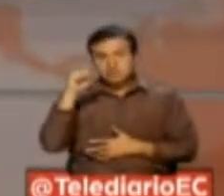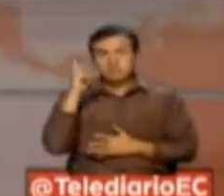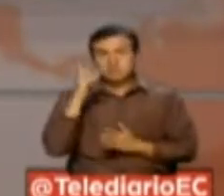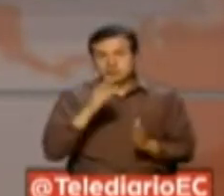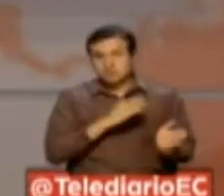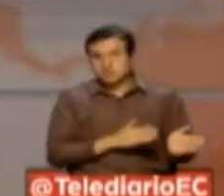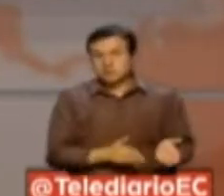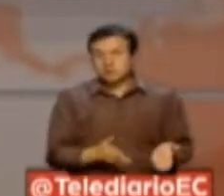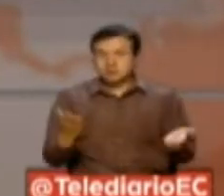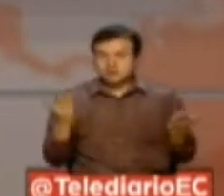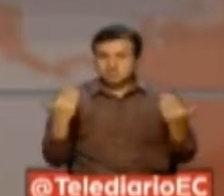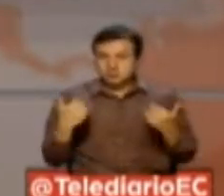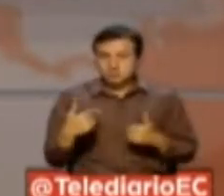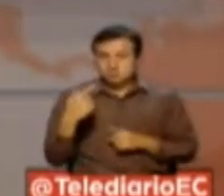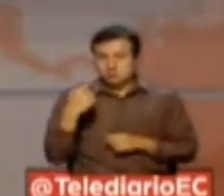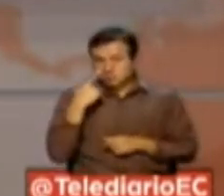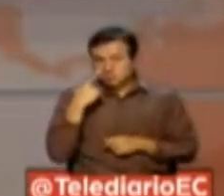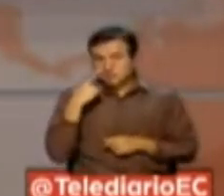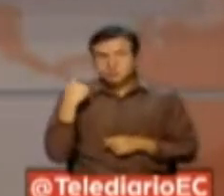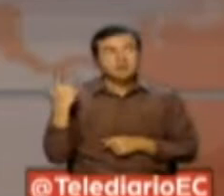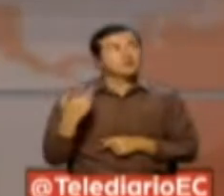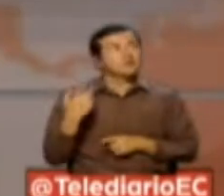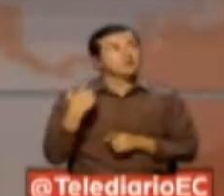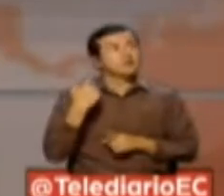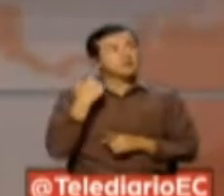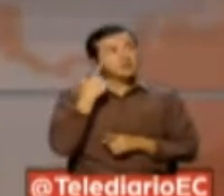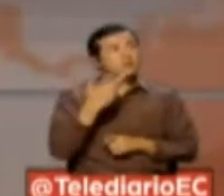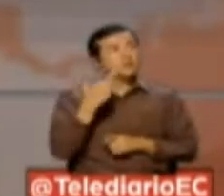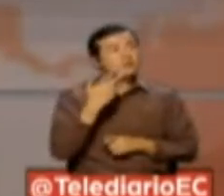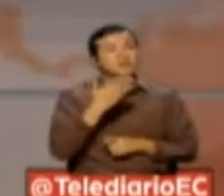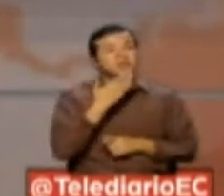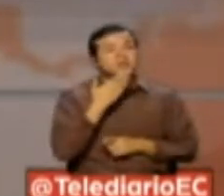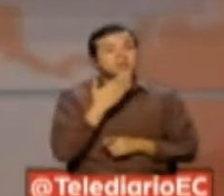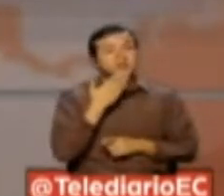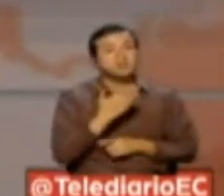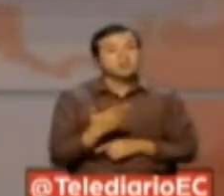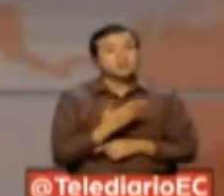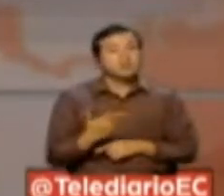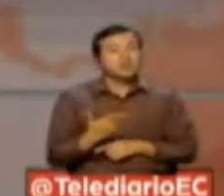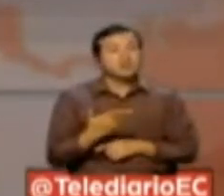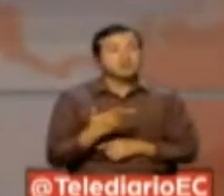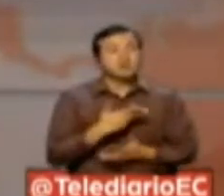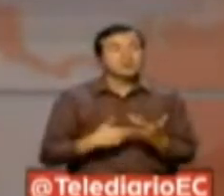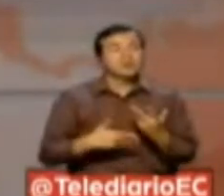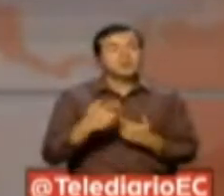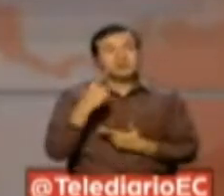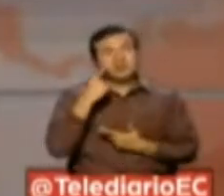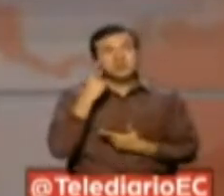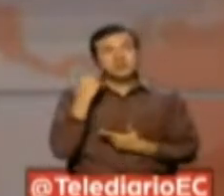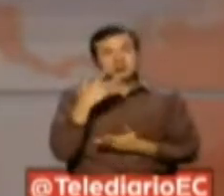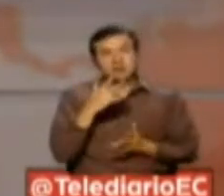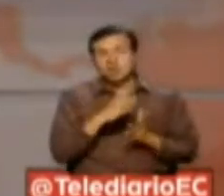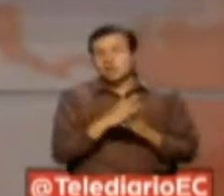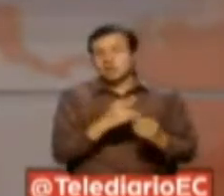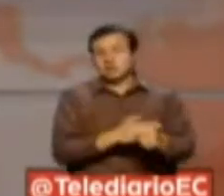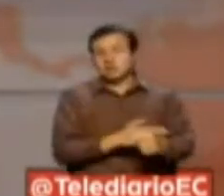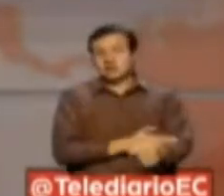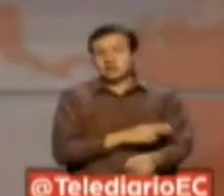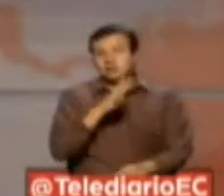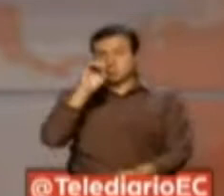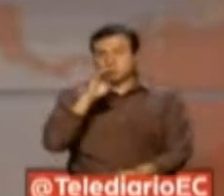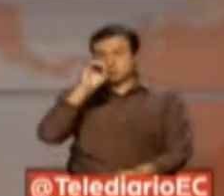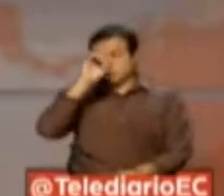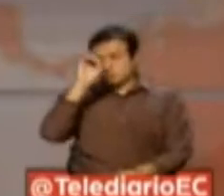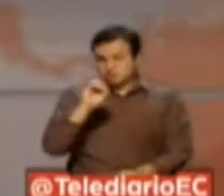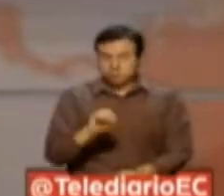estamos hablando que es una una manera más de disimular que habíamos excedido el 40 por